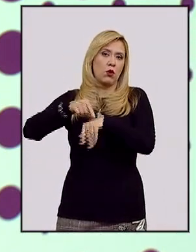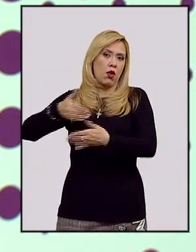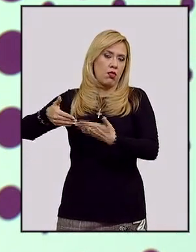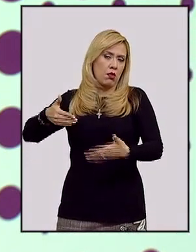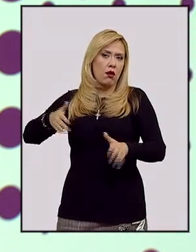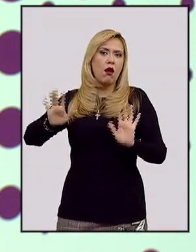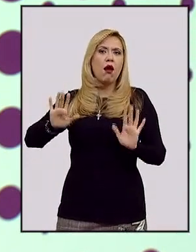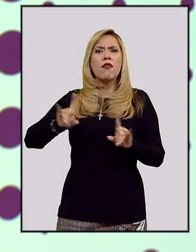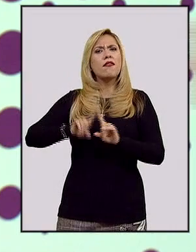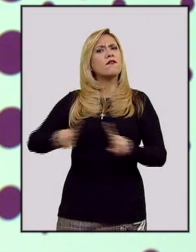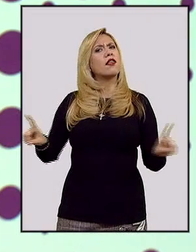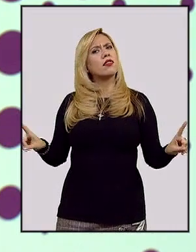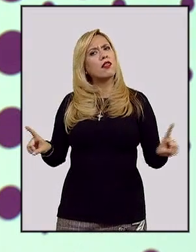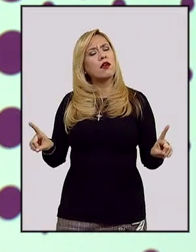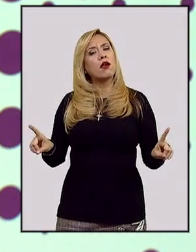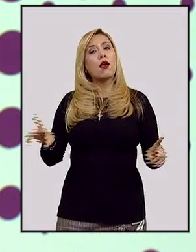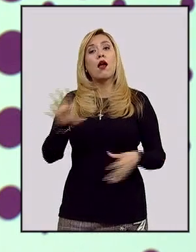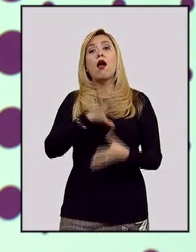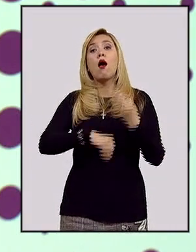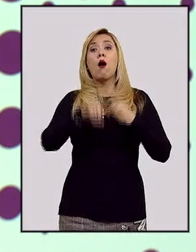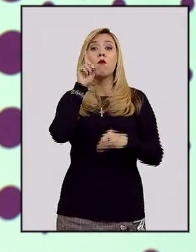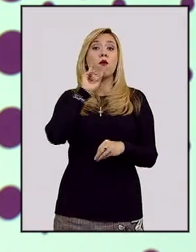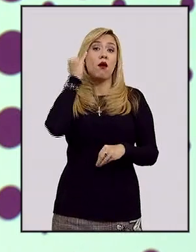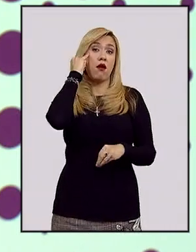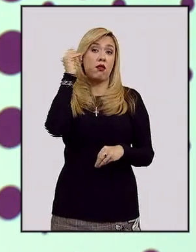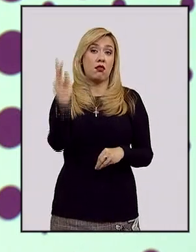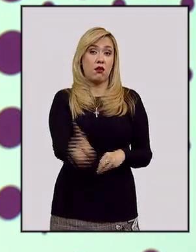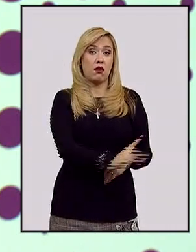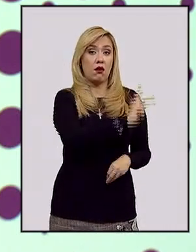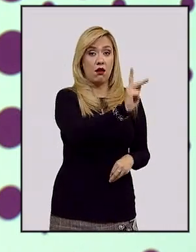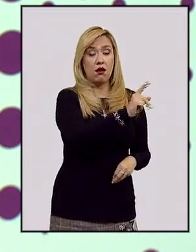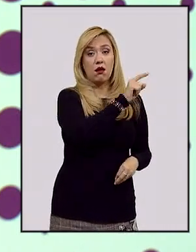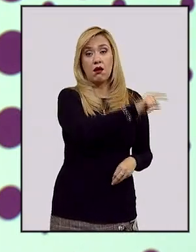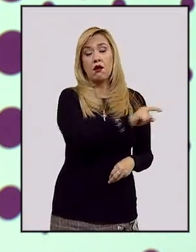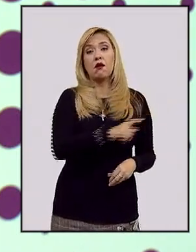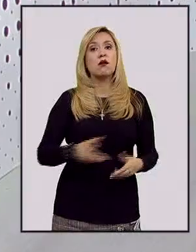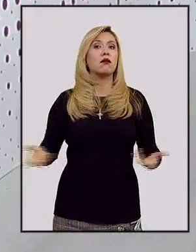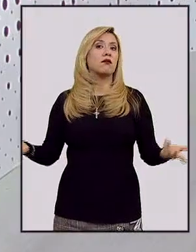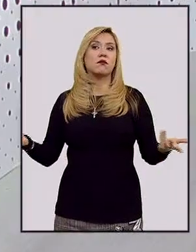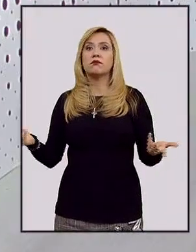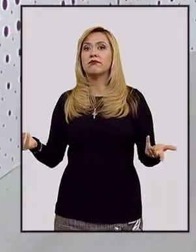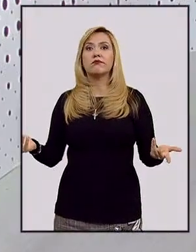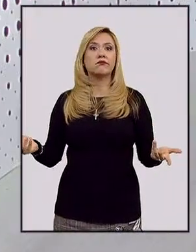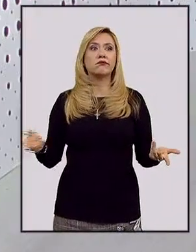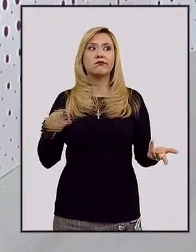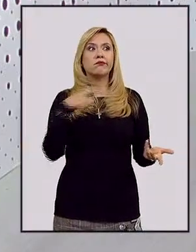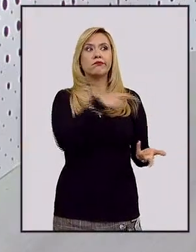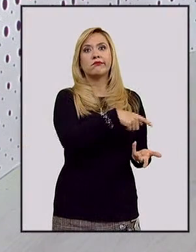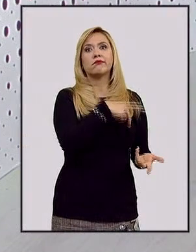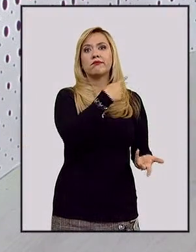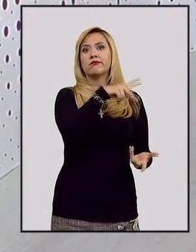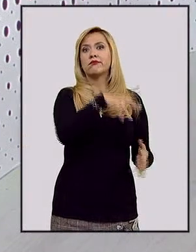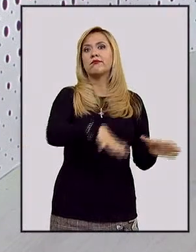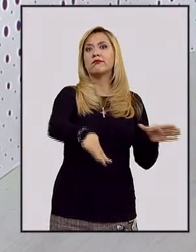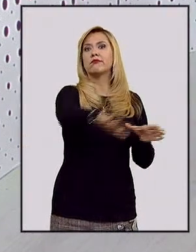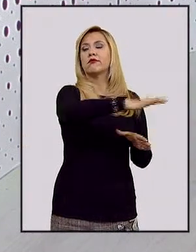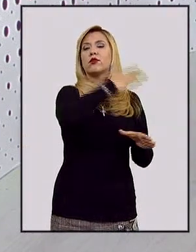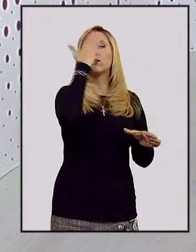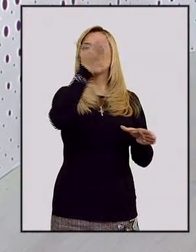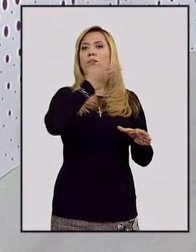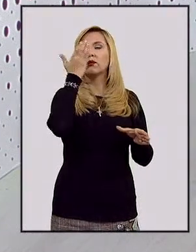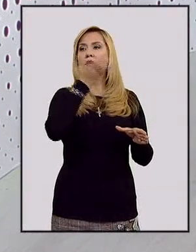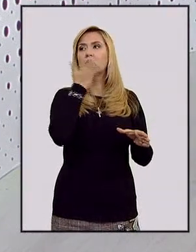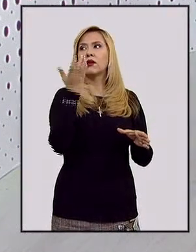vivir de otra manera que una mujer indígena que por su visión, su cosmovisión, tiene